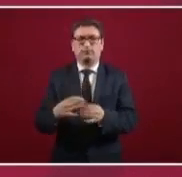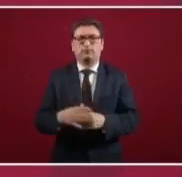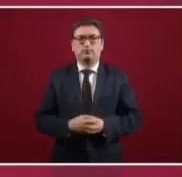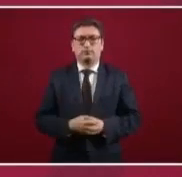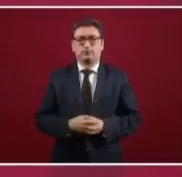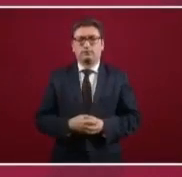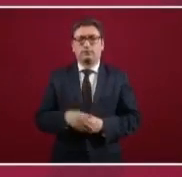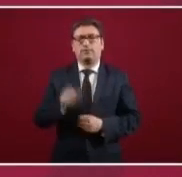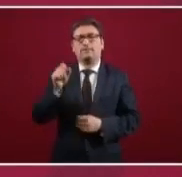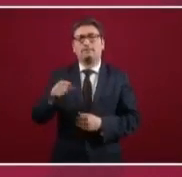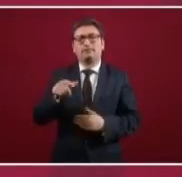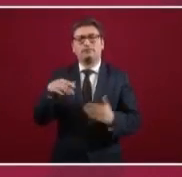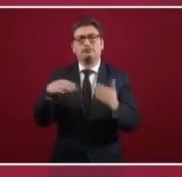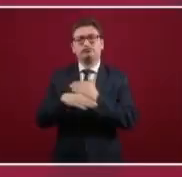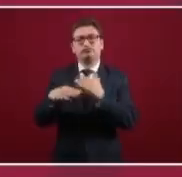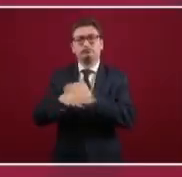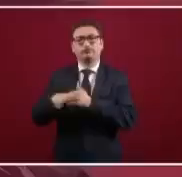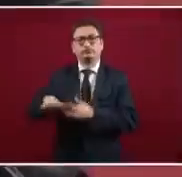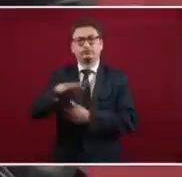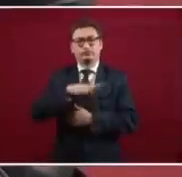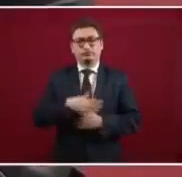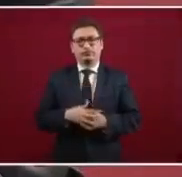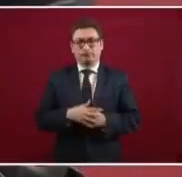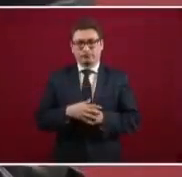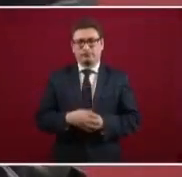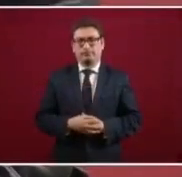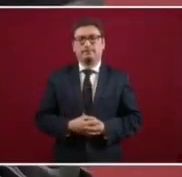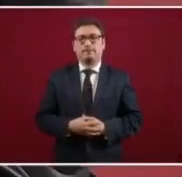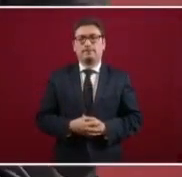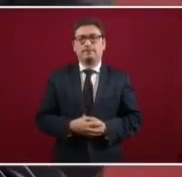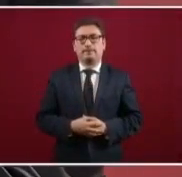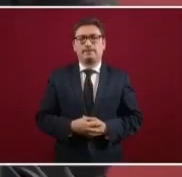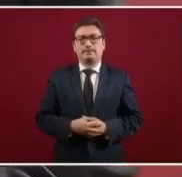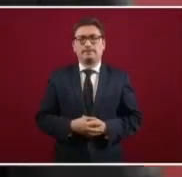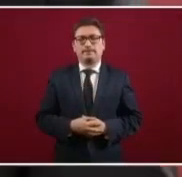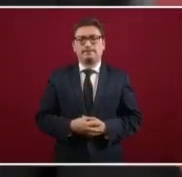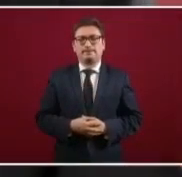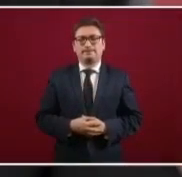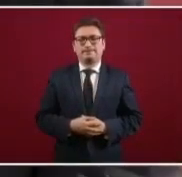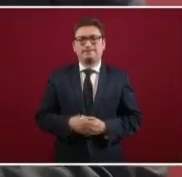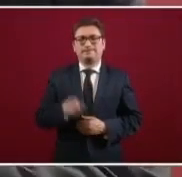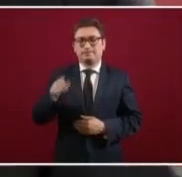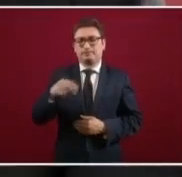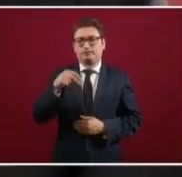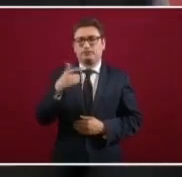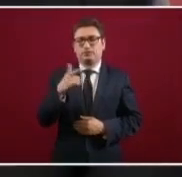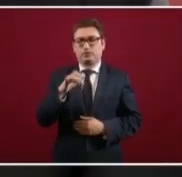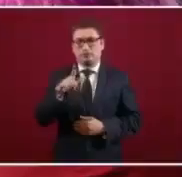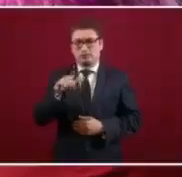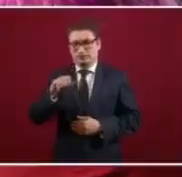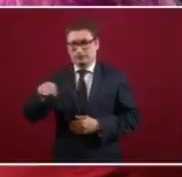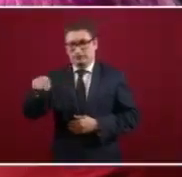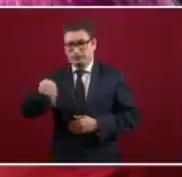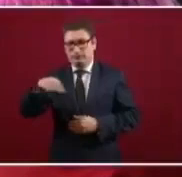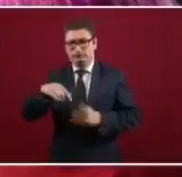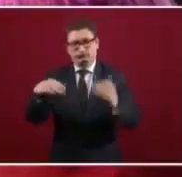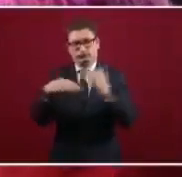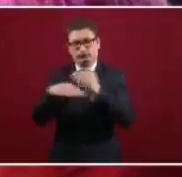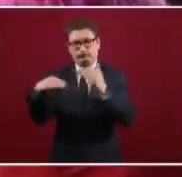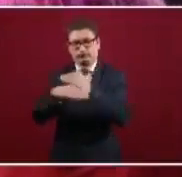vial un libramiento en nogales qué